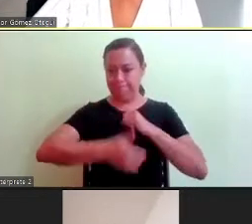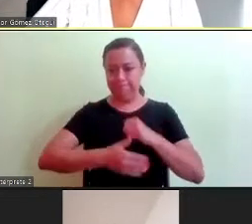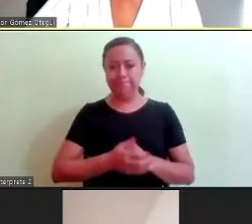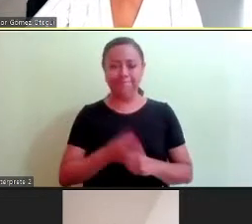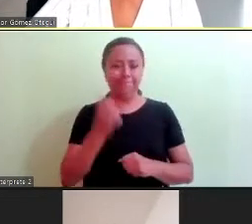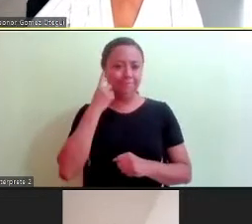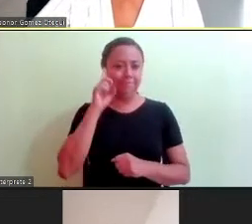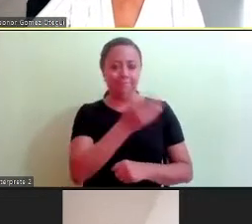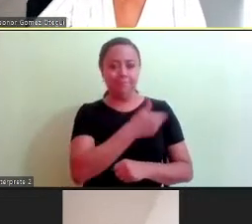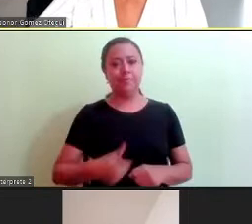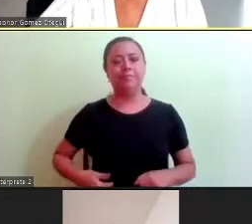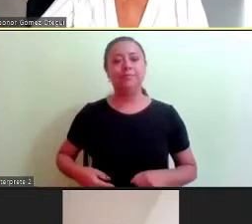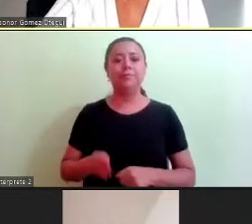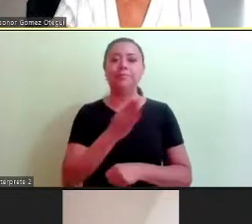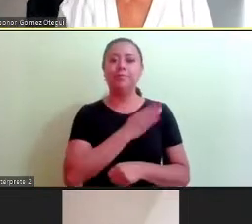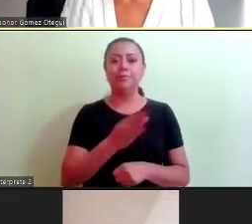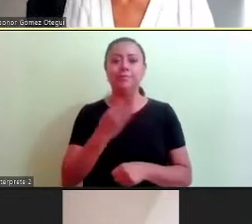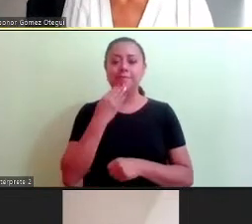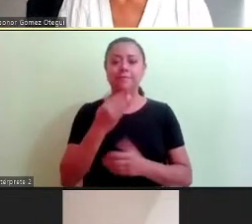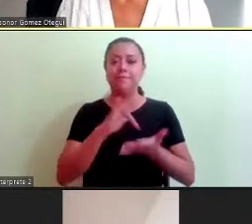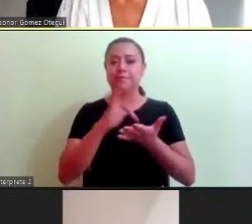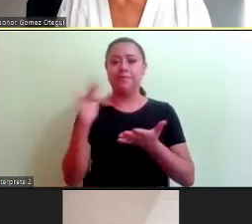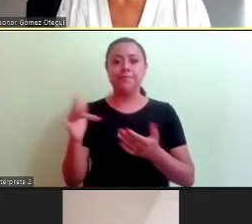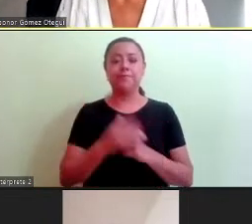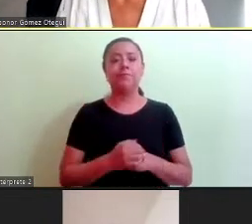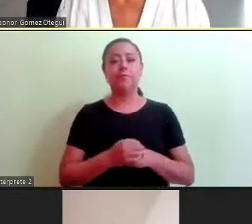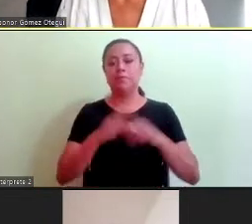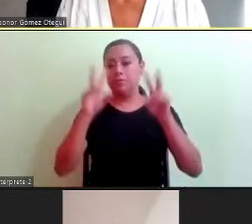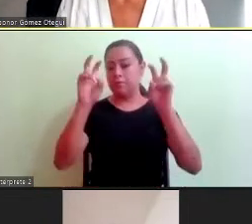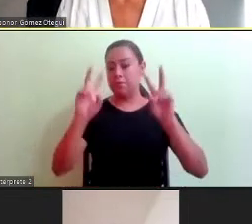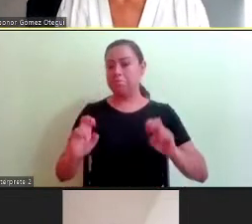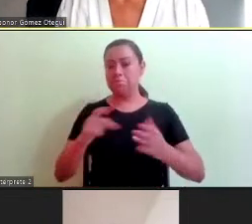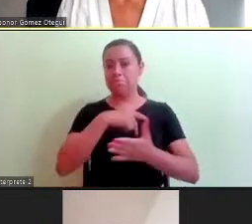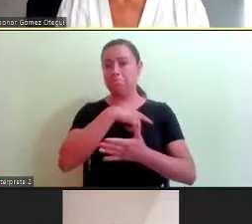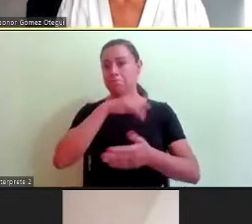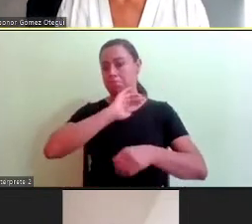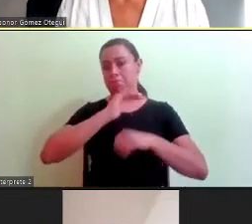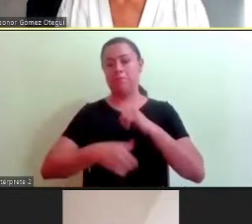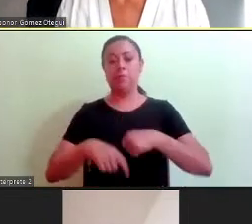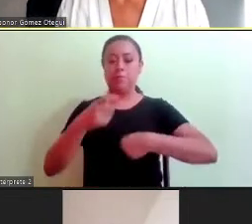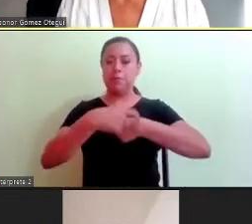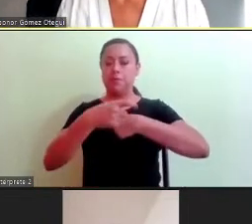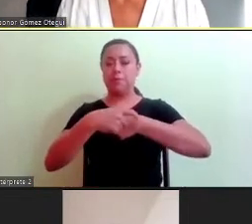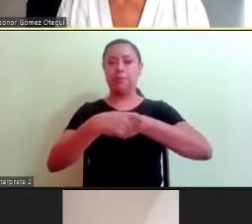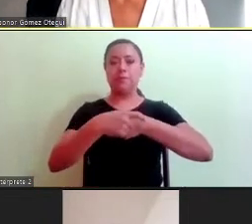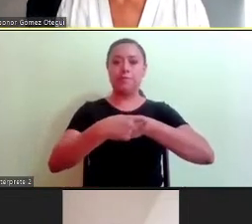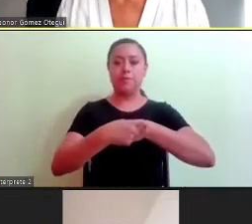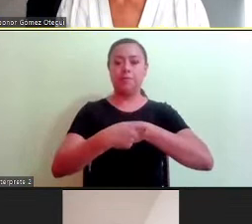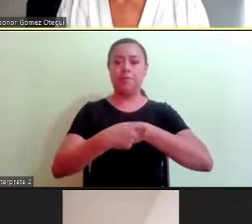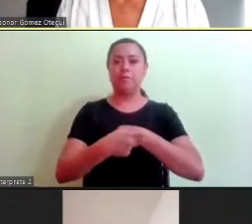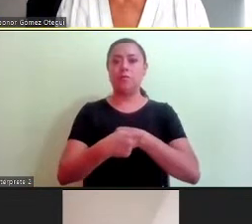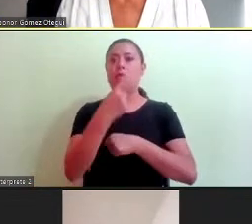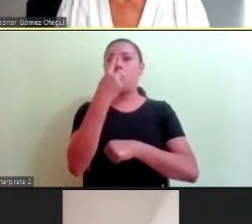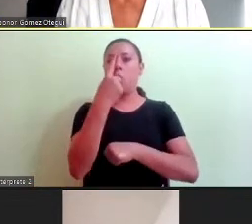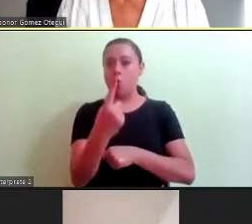presidenta. Muy bien, gracias, diputada. Agotado el orden del día y siendo la